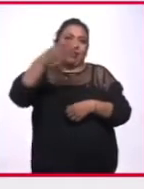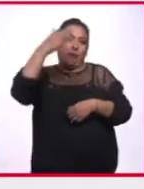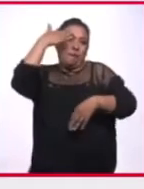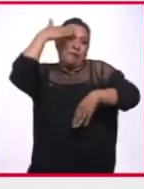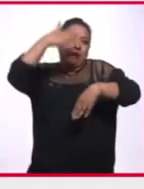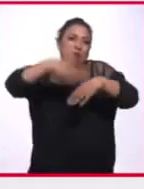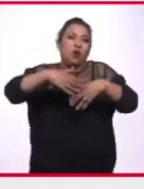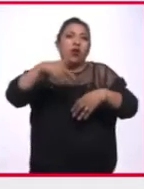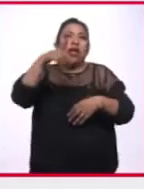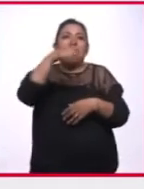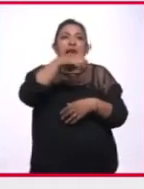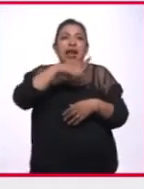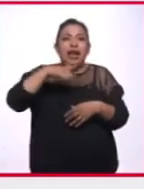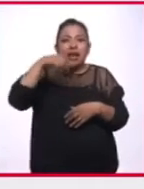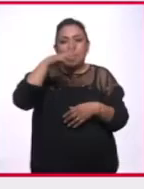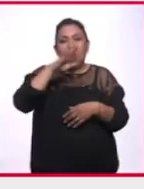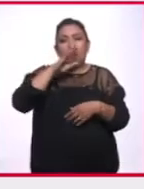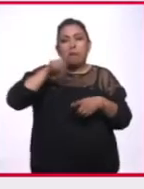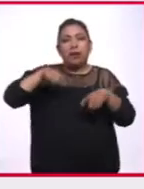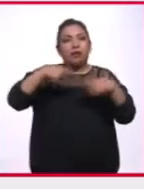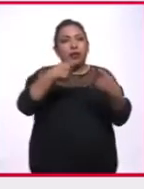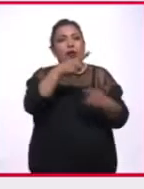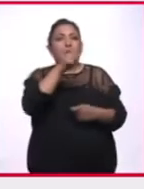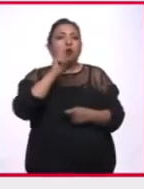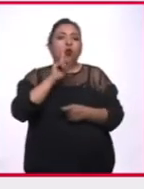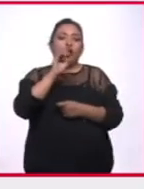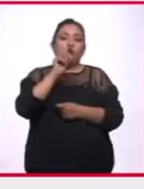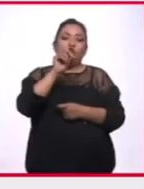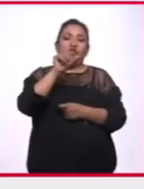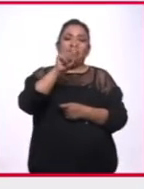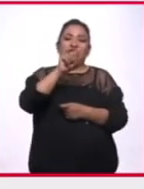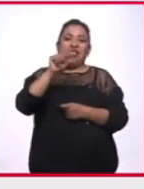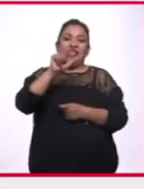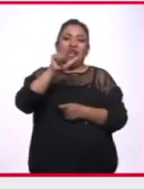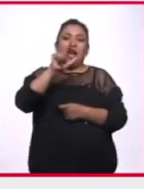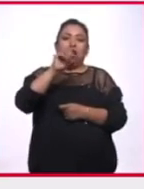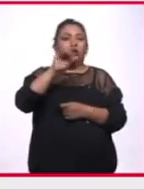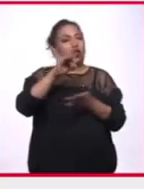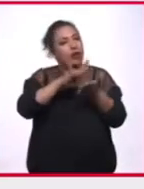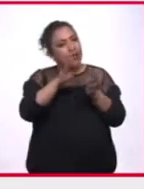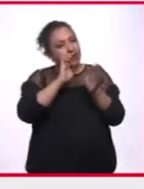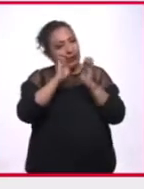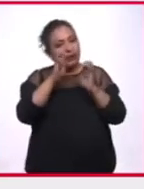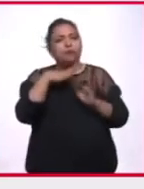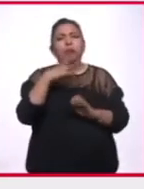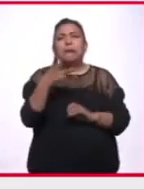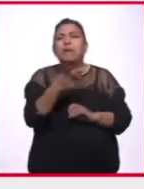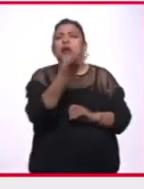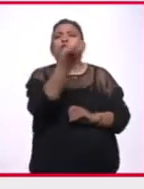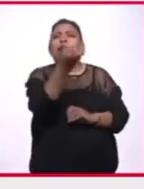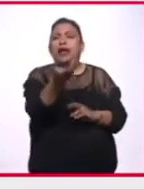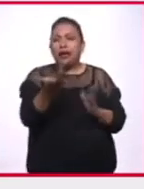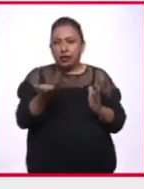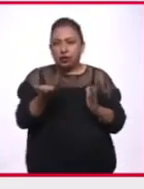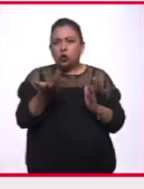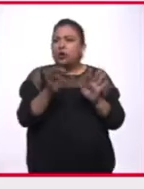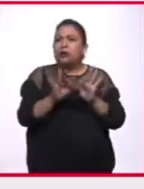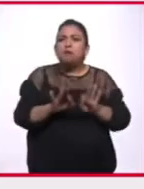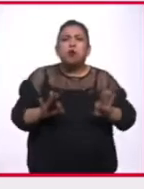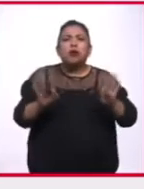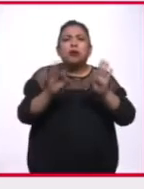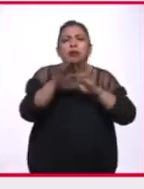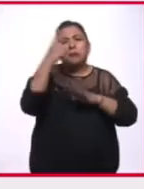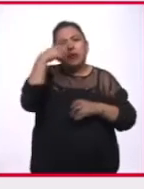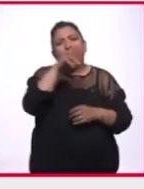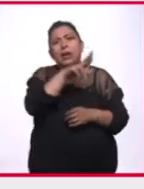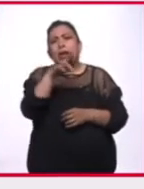materna. Odette Alonso, muchas gracias por esta entrevista. Y pues la pregunta es precisamente eso, ¿cuál es la importancia de